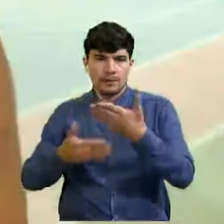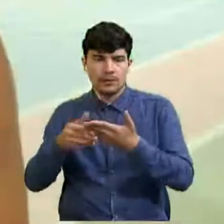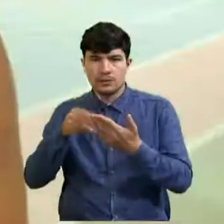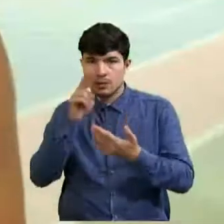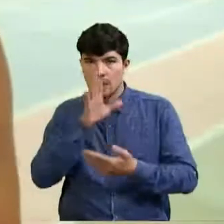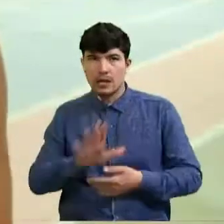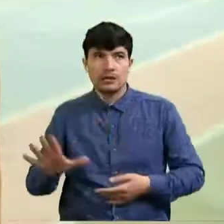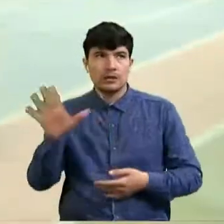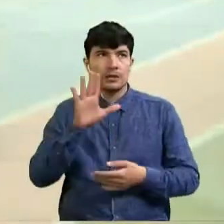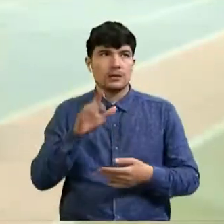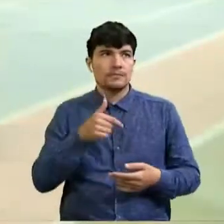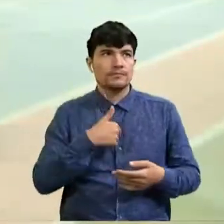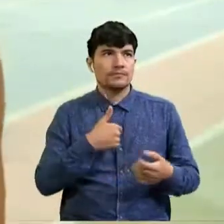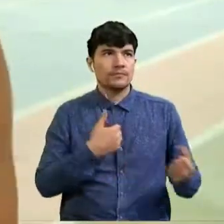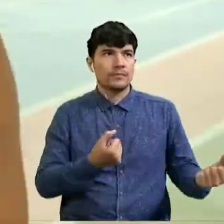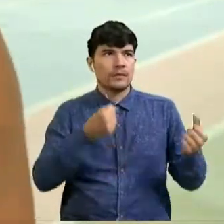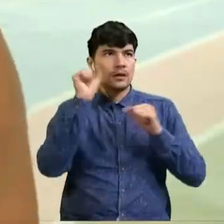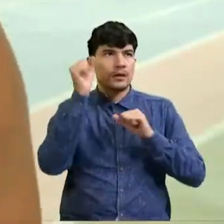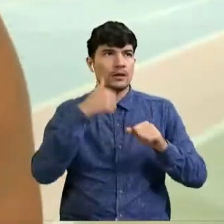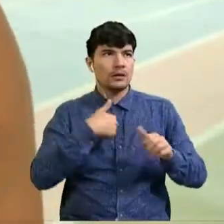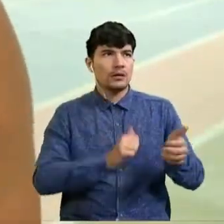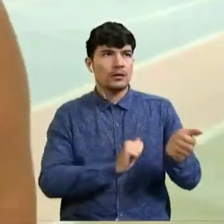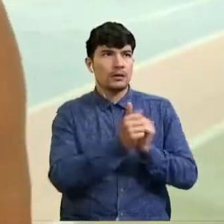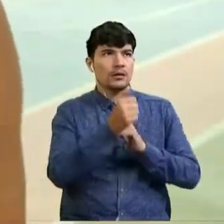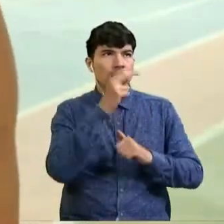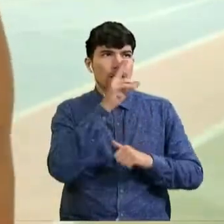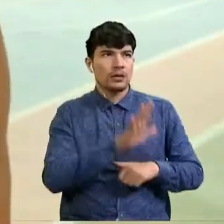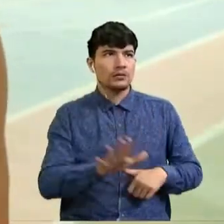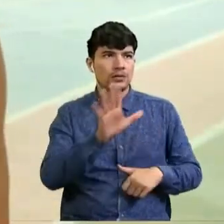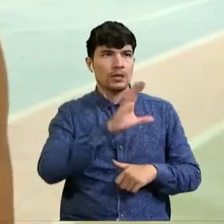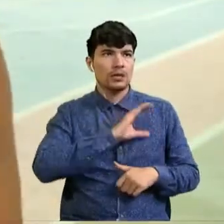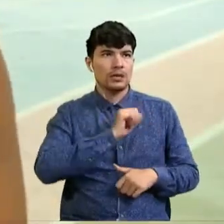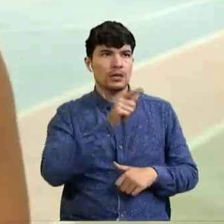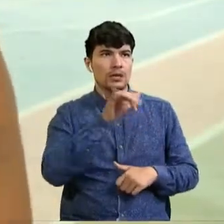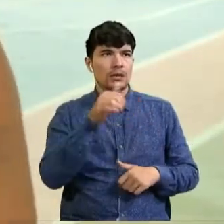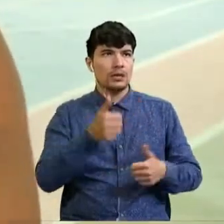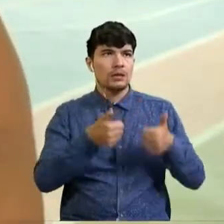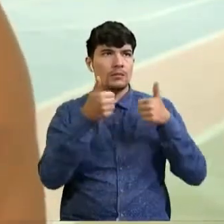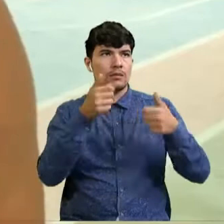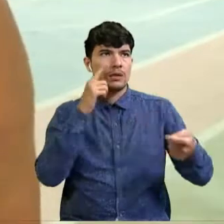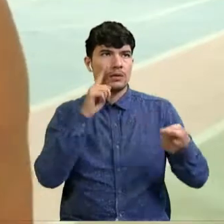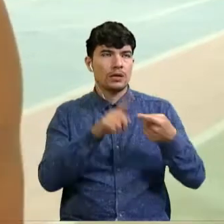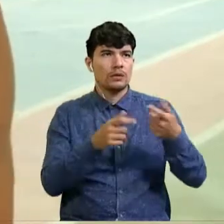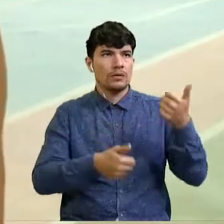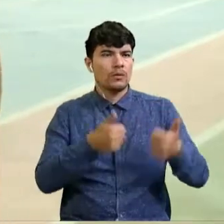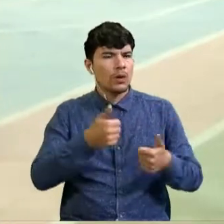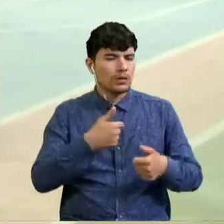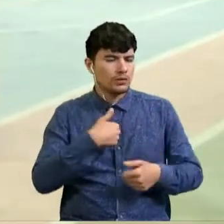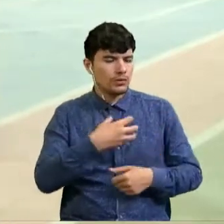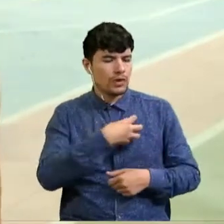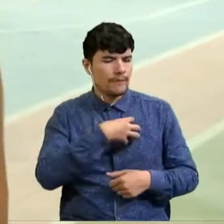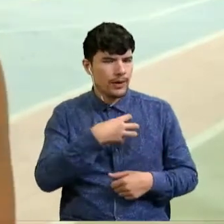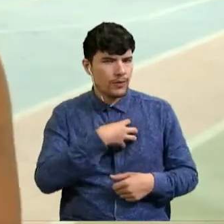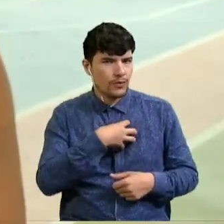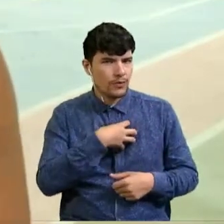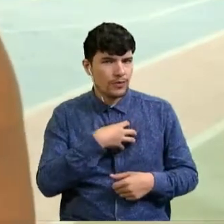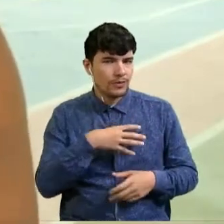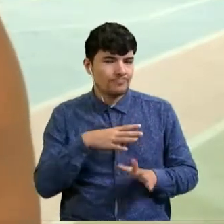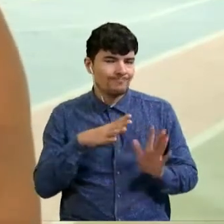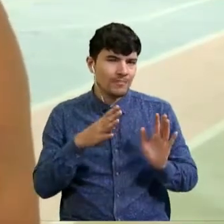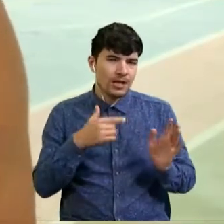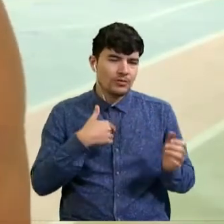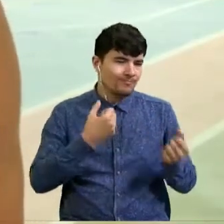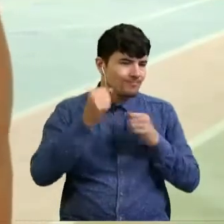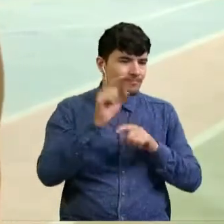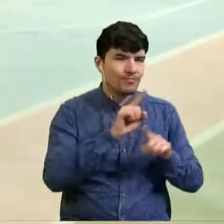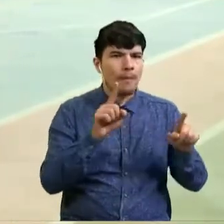canse con una buena marca pasar al nacional de cali con un buen objetivo de ser campeón pues no se tuvo pero